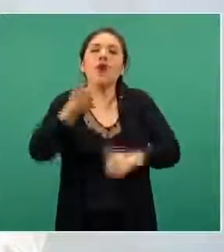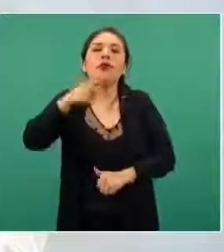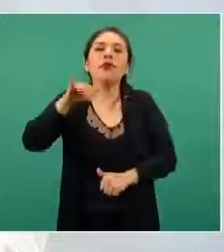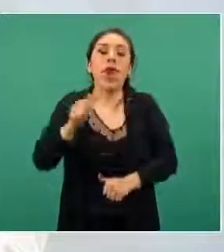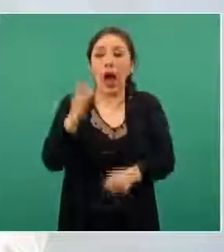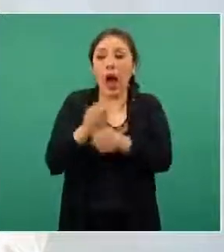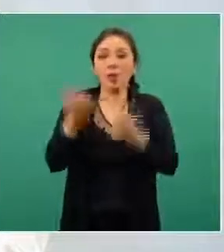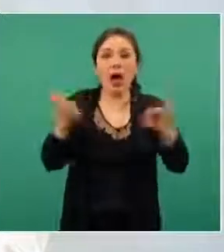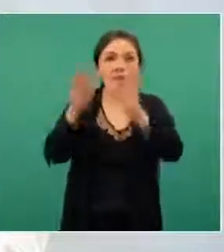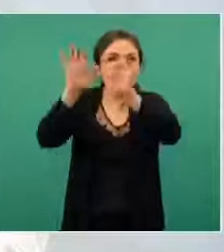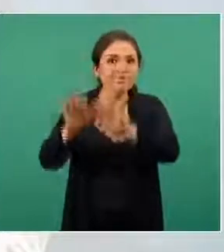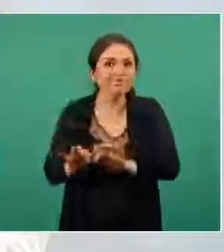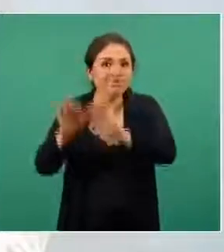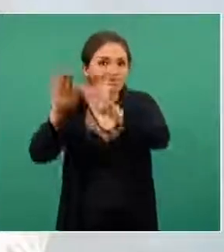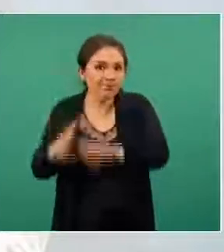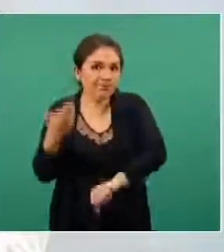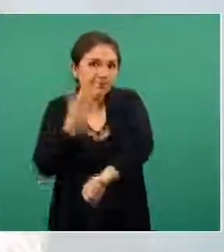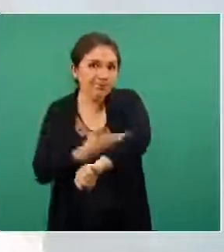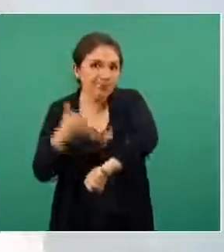están trabajando. Estamos